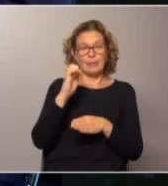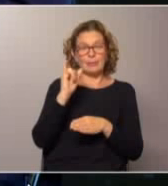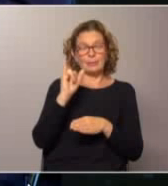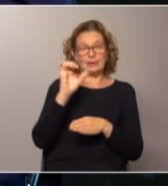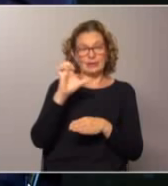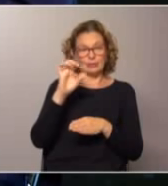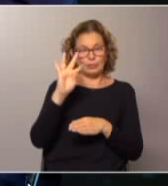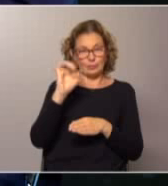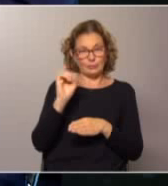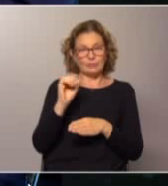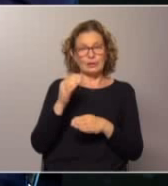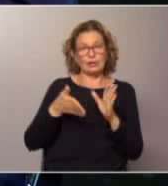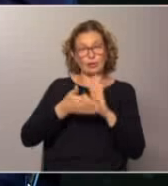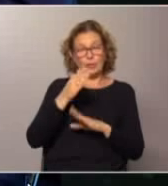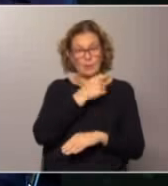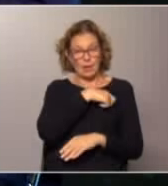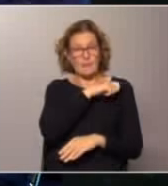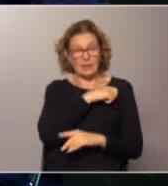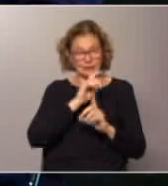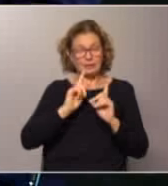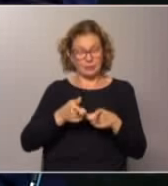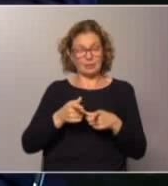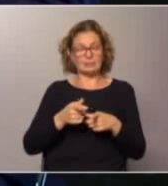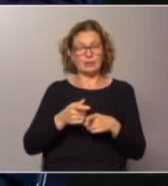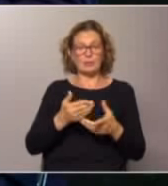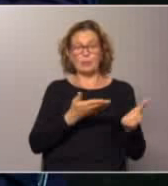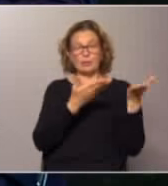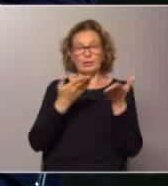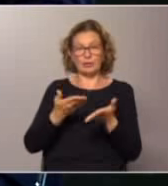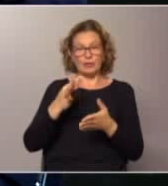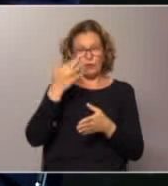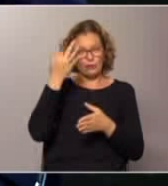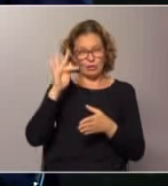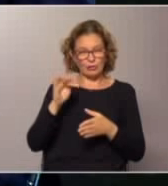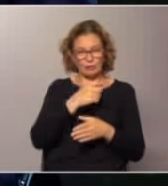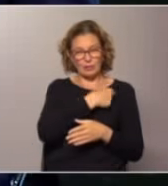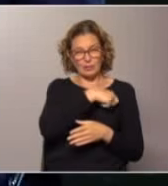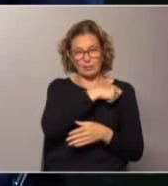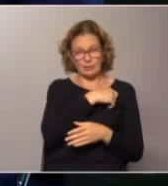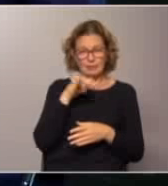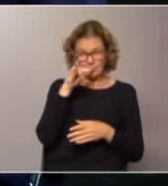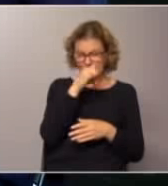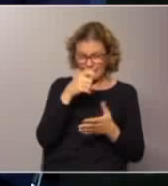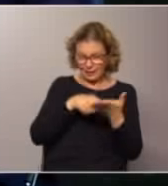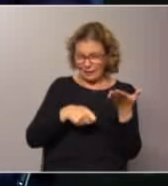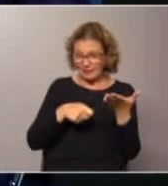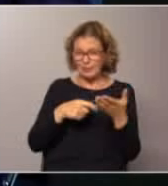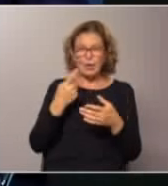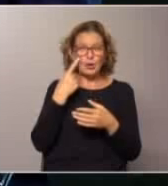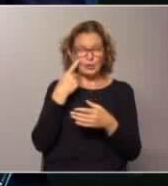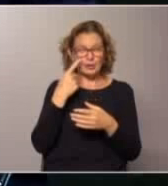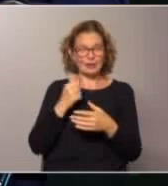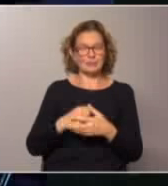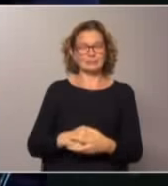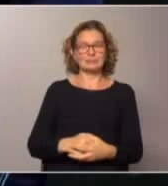biológicas de la hoguera y nos vamos a españa también recuerdo y nos vamos a españa vamos a recibir a un filósofo tengo pasajes levantar conocemos la